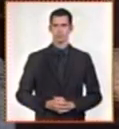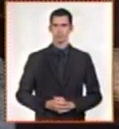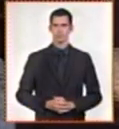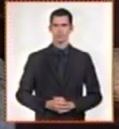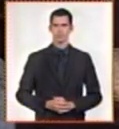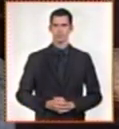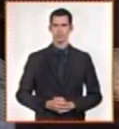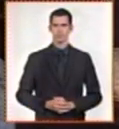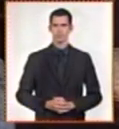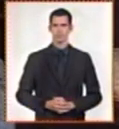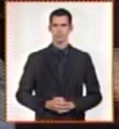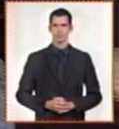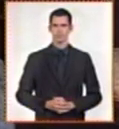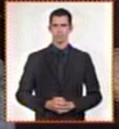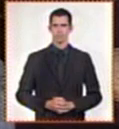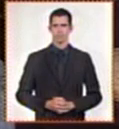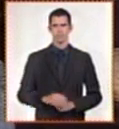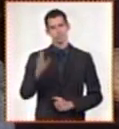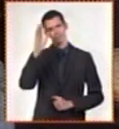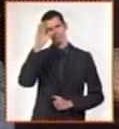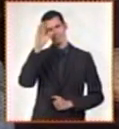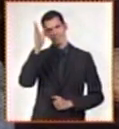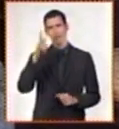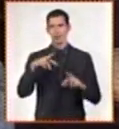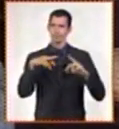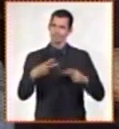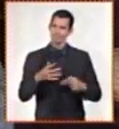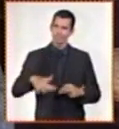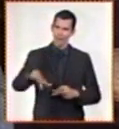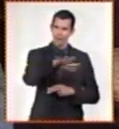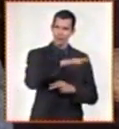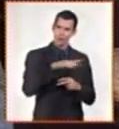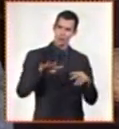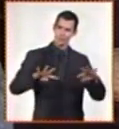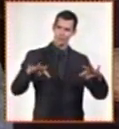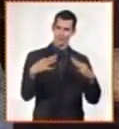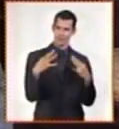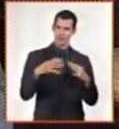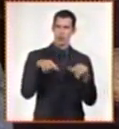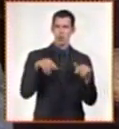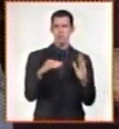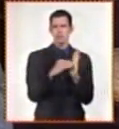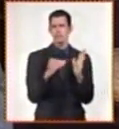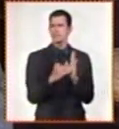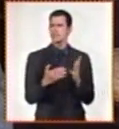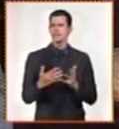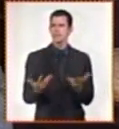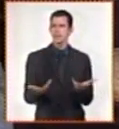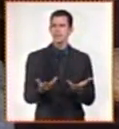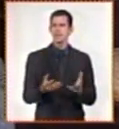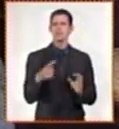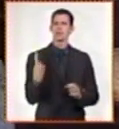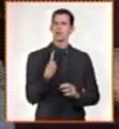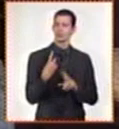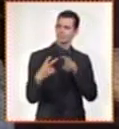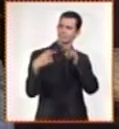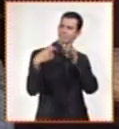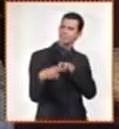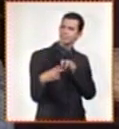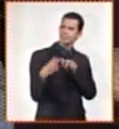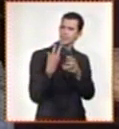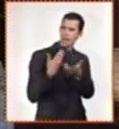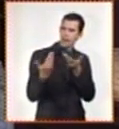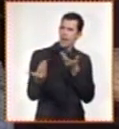Un saludo reiterado a nuestra teleaudiencia. Hoy, esta tarde, tenemos la oportunidad de conversar con